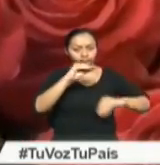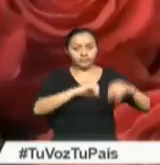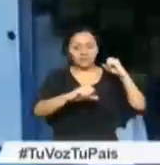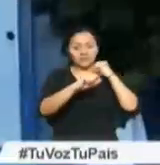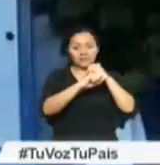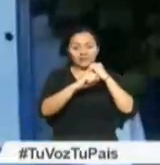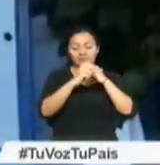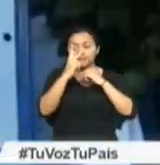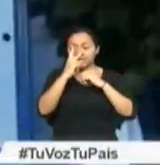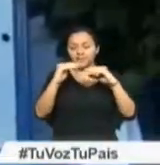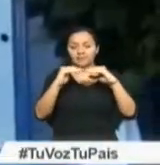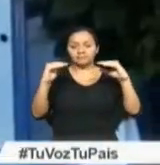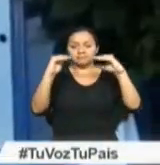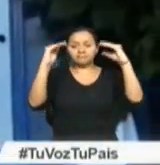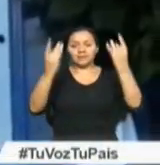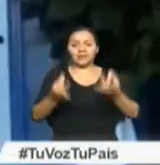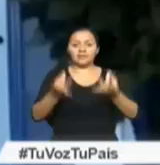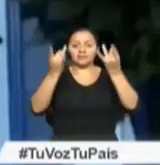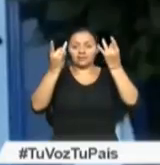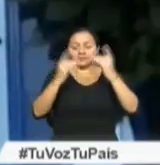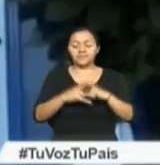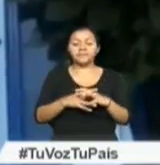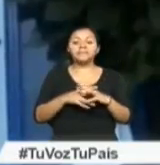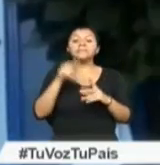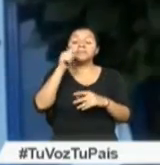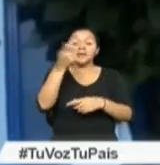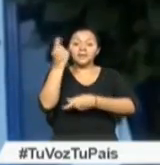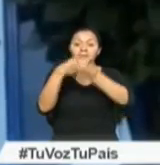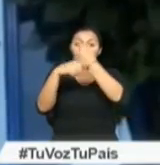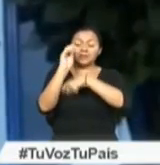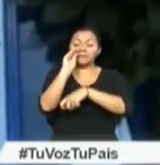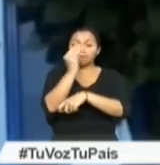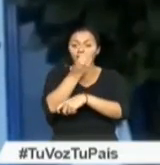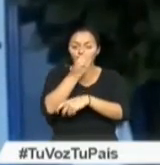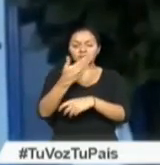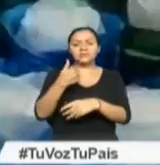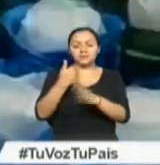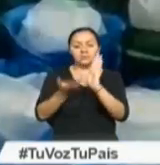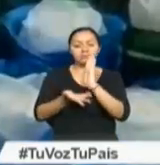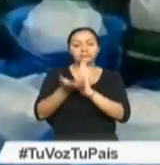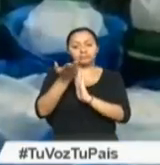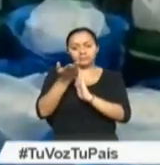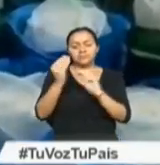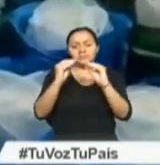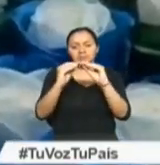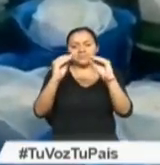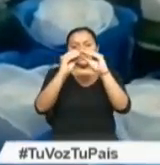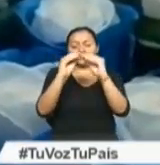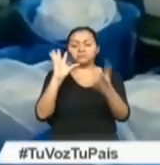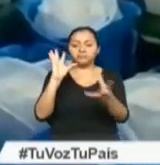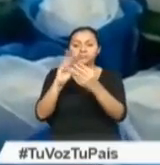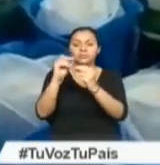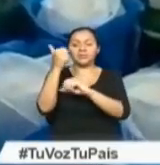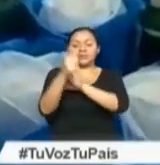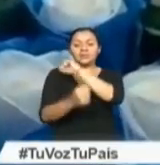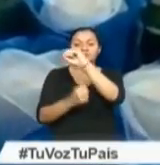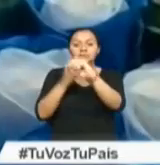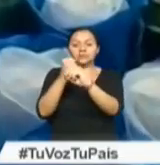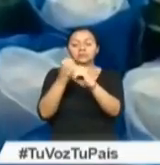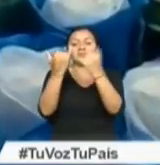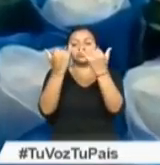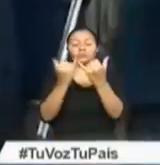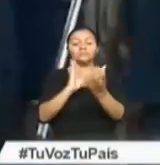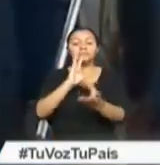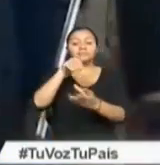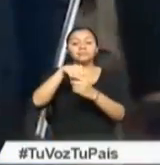detectar estándares. Las exportaciones de flores han registrado un incremento constante en la última década, producto tanto de